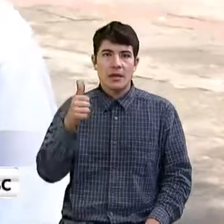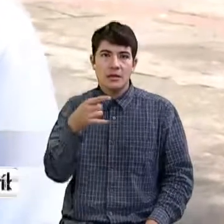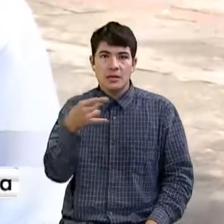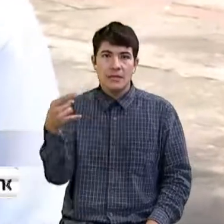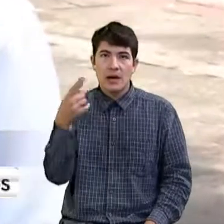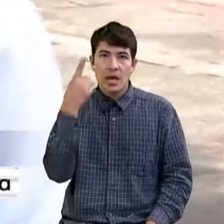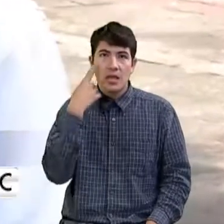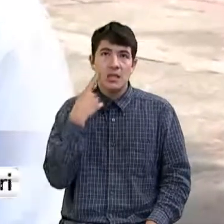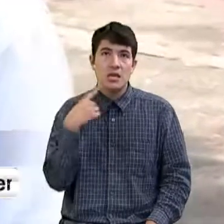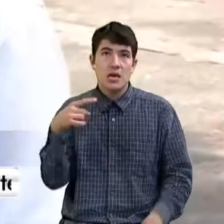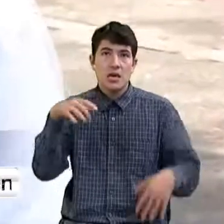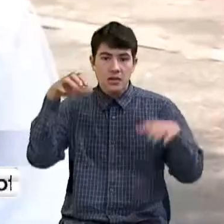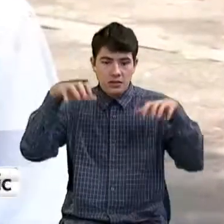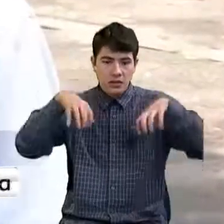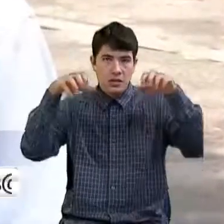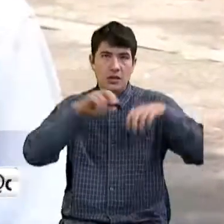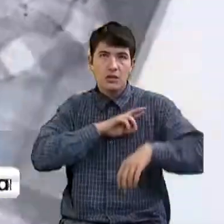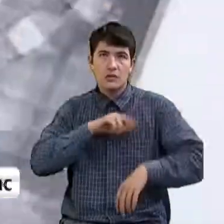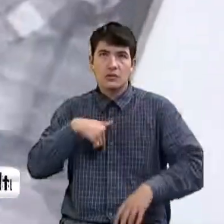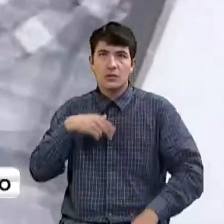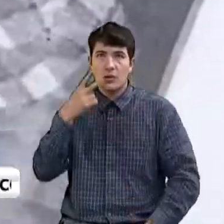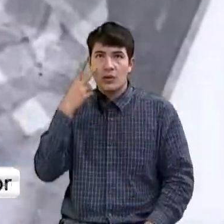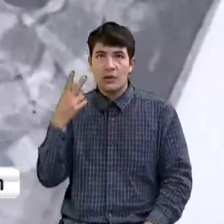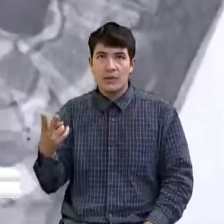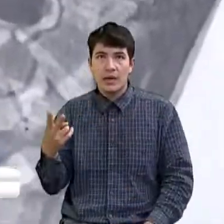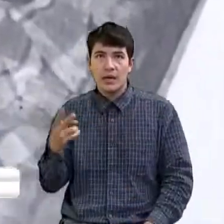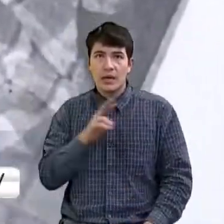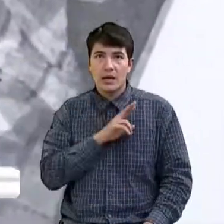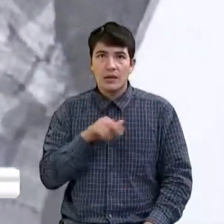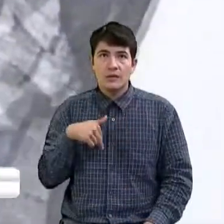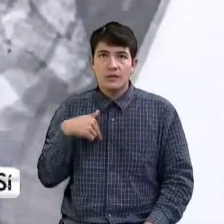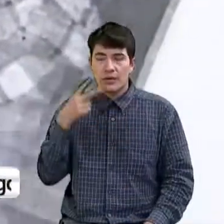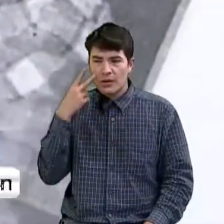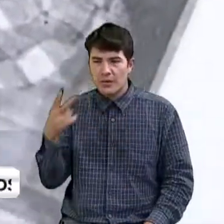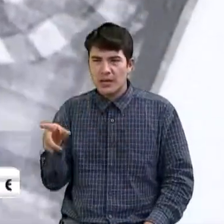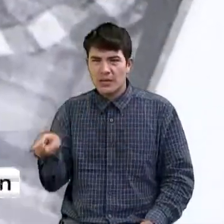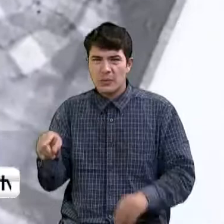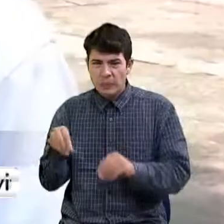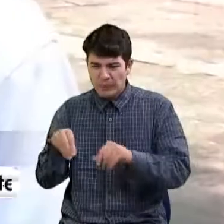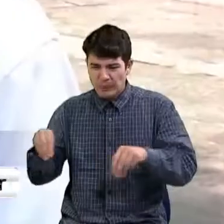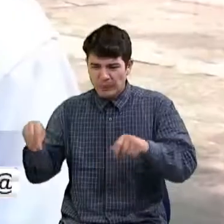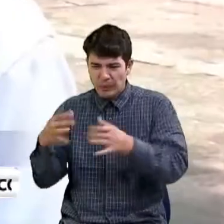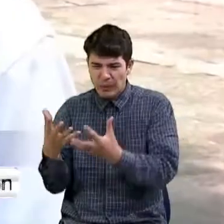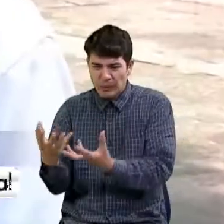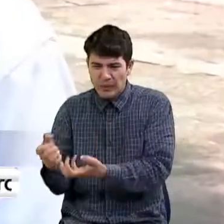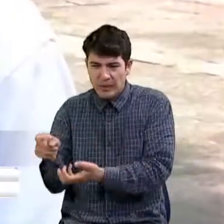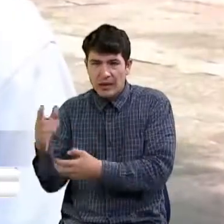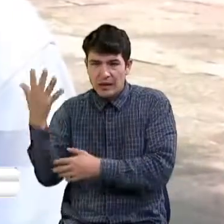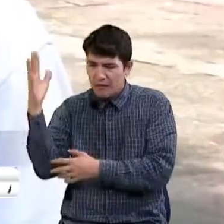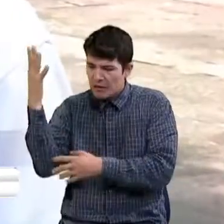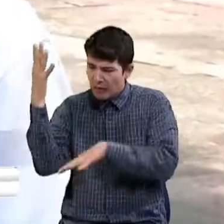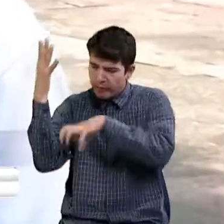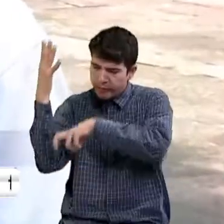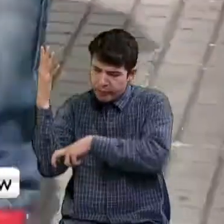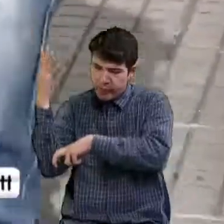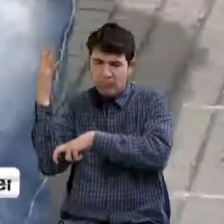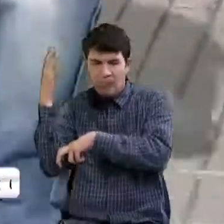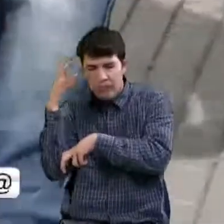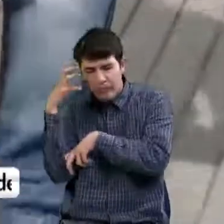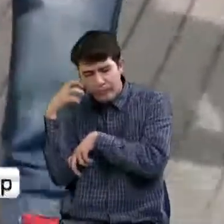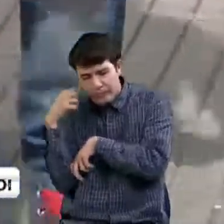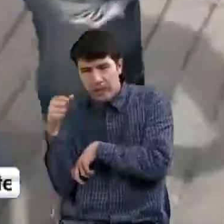lluvia, y lo vimos ahí enterrado en el lodo, al lado de un árbol, todo